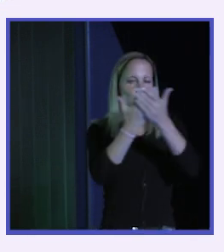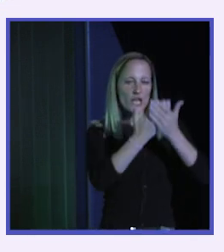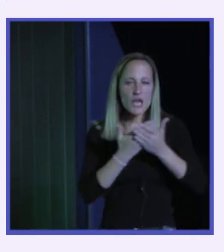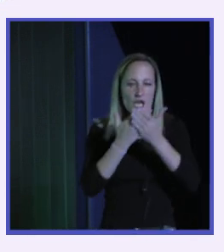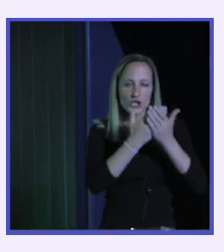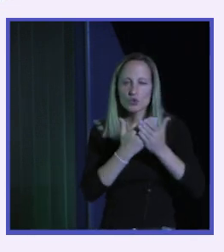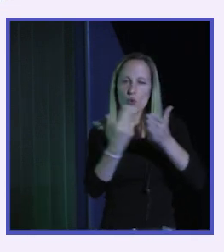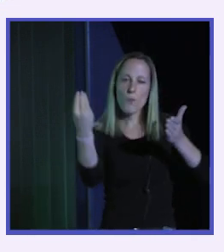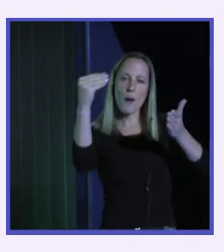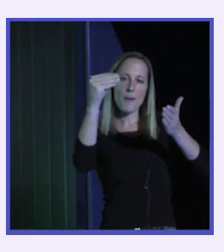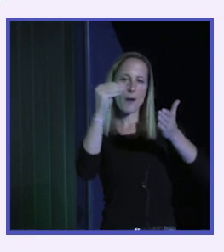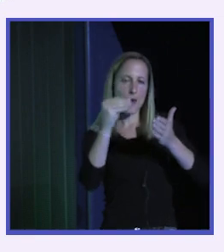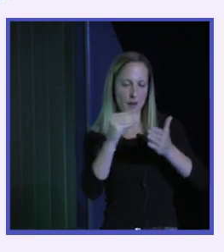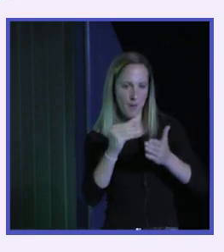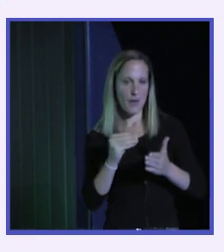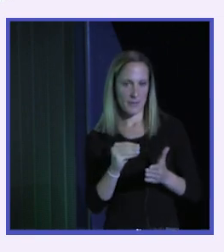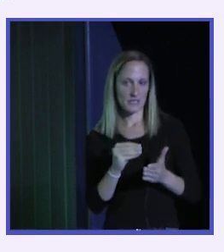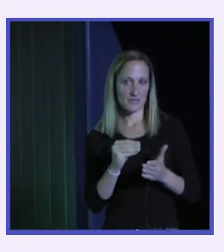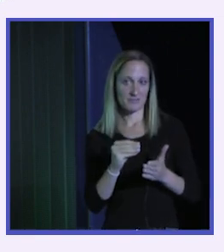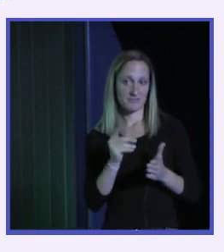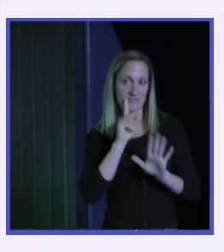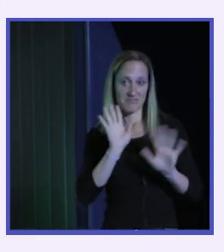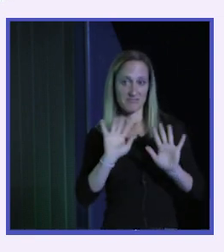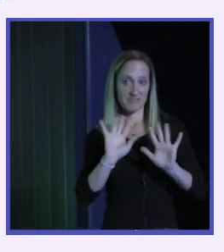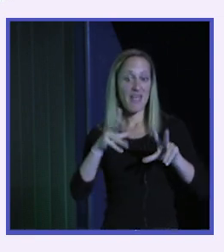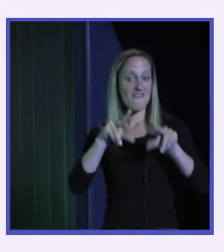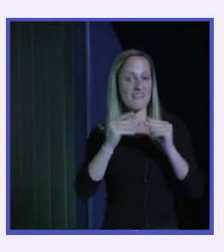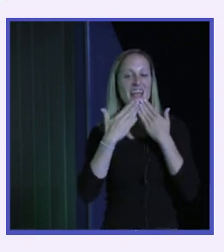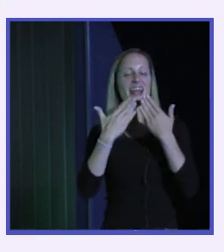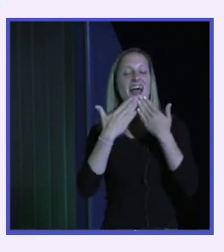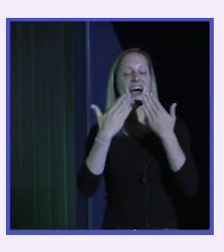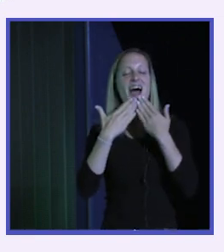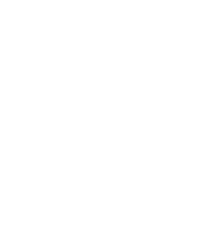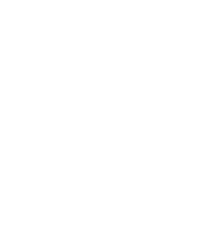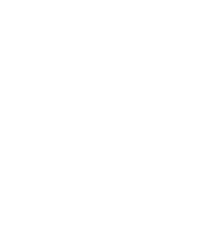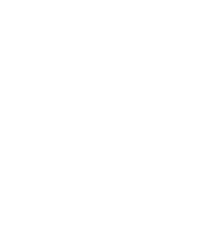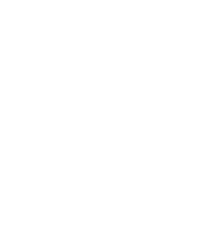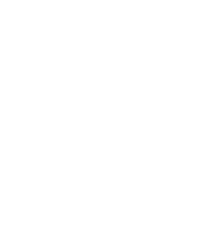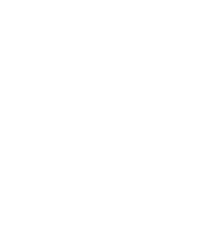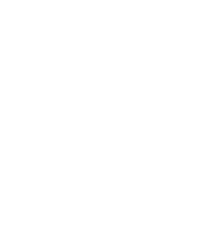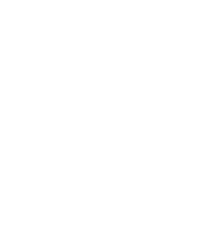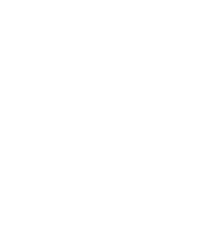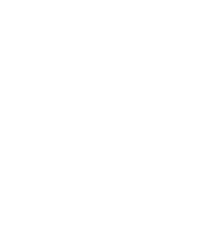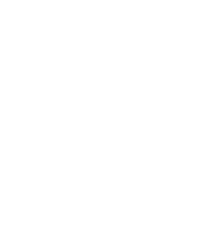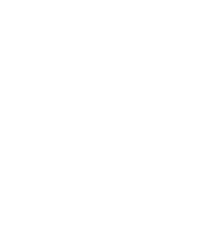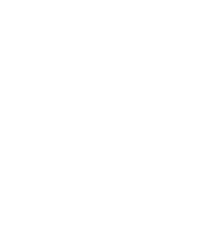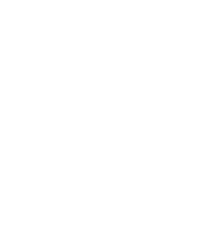Azure AI. Así que eso es todo y muchísimas gracias por vuestro tiempo.